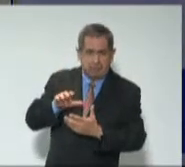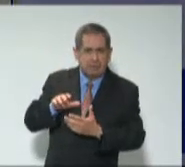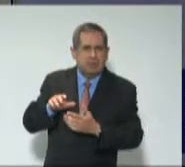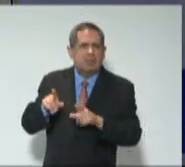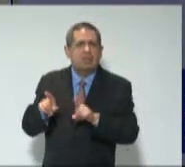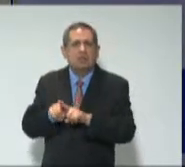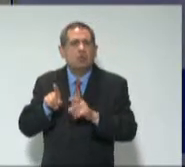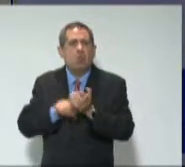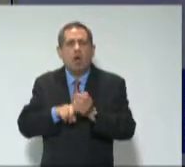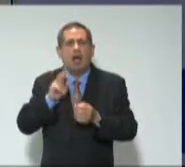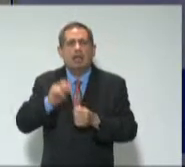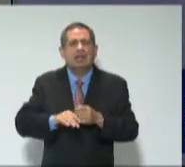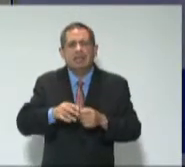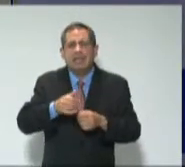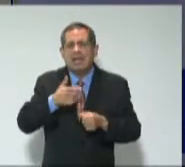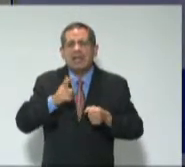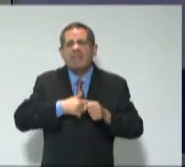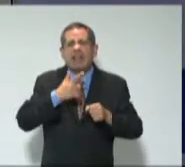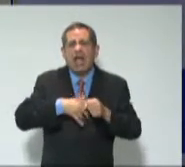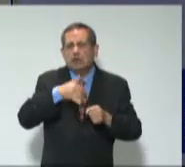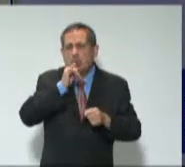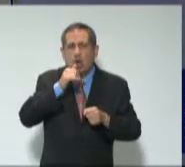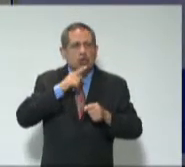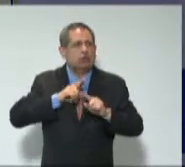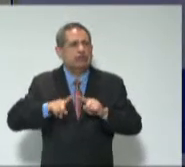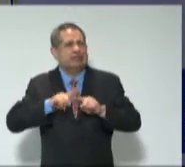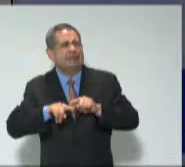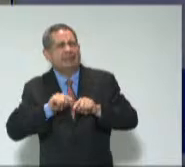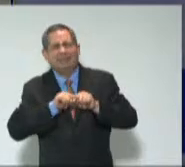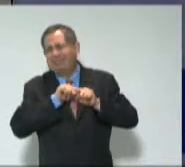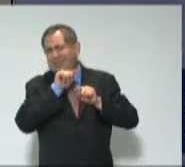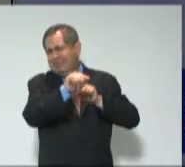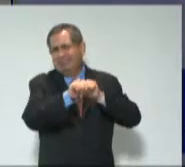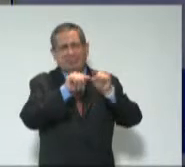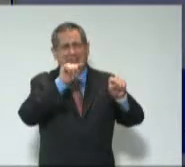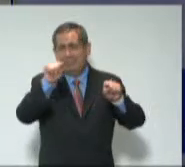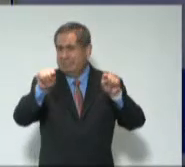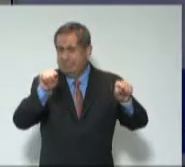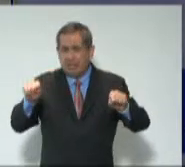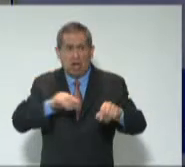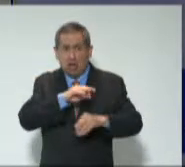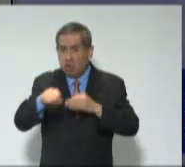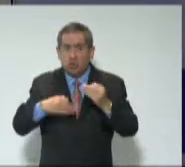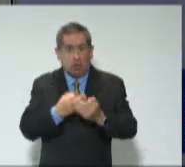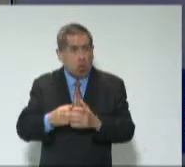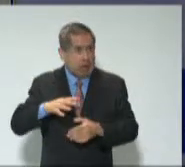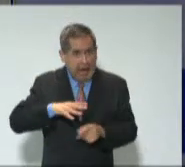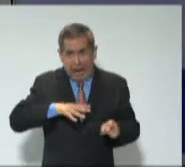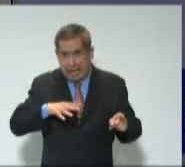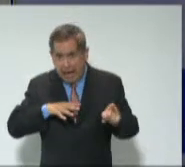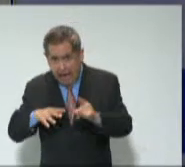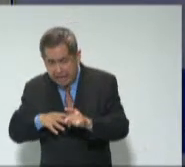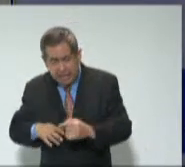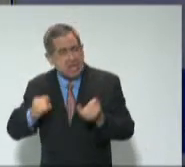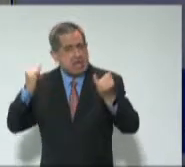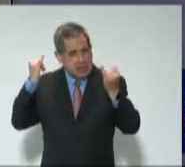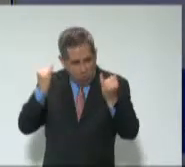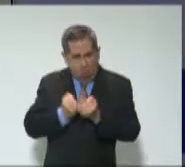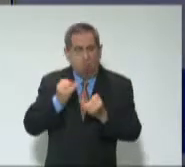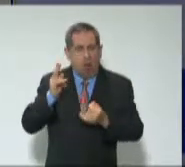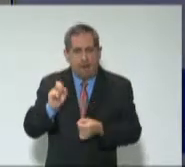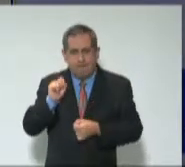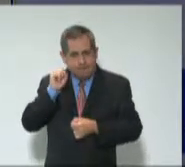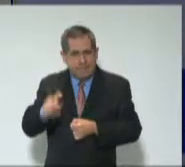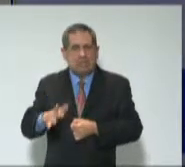eh azucaradas Y las botanas a todos los pueblos de de de este país así van a